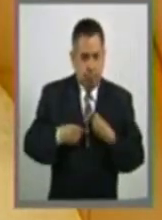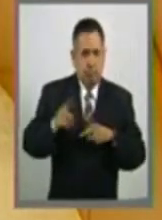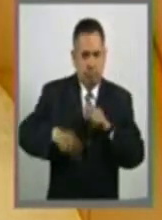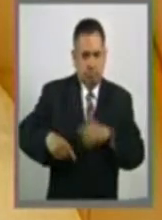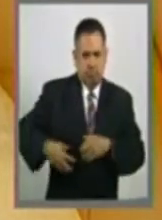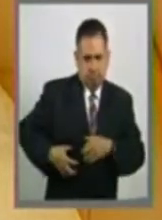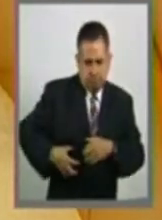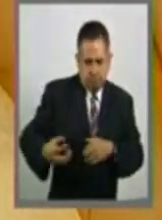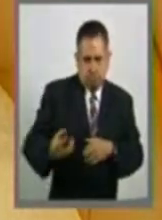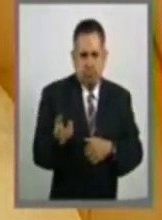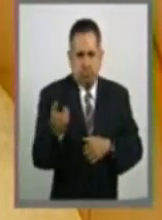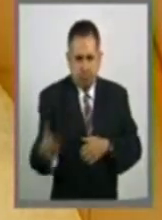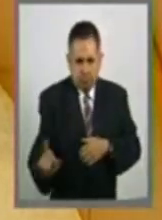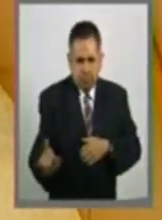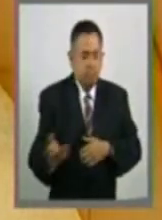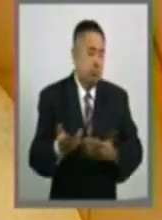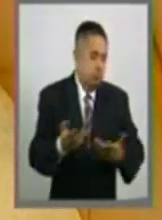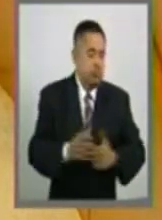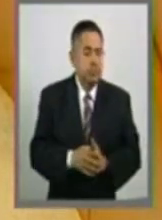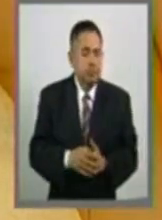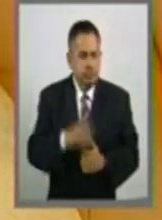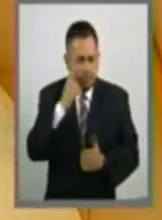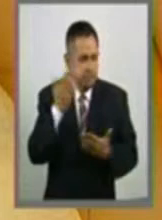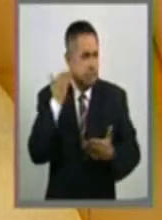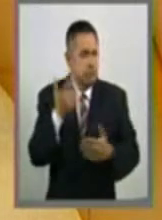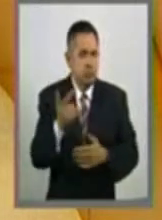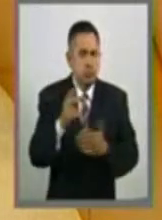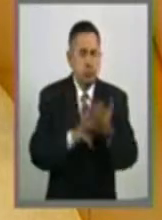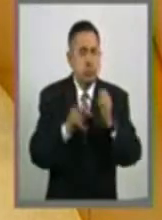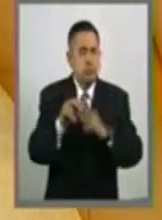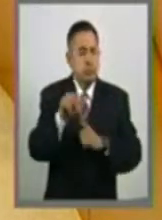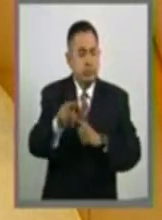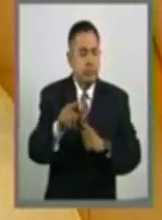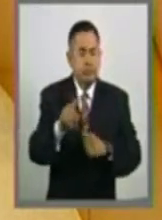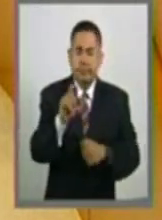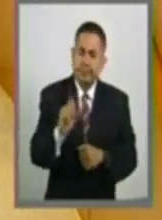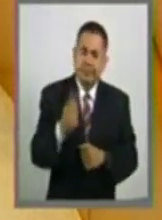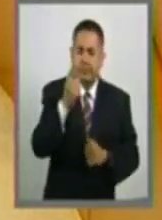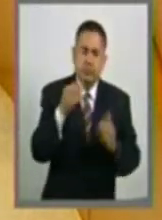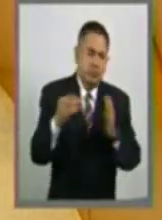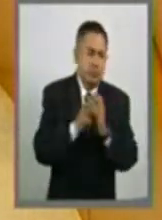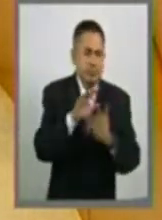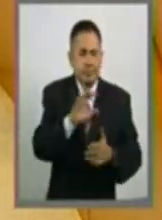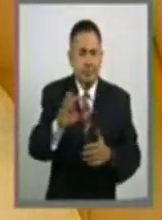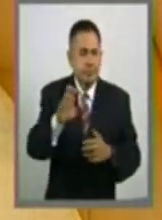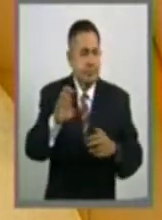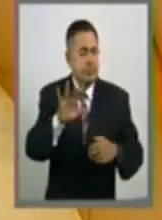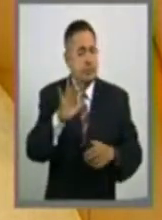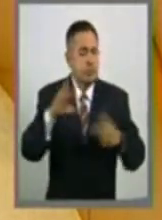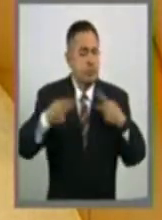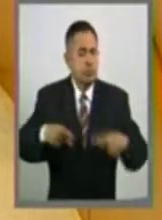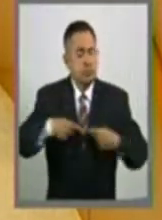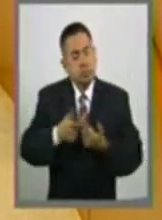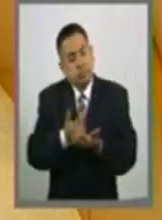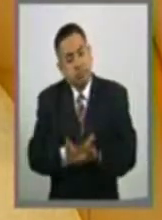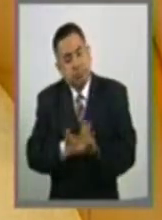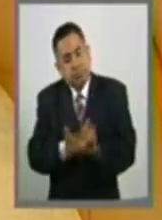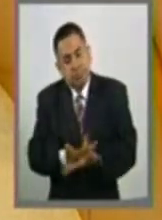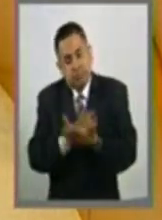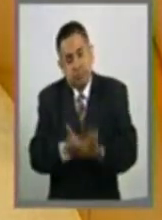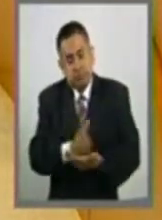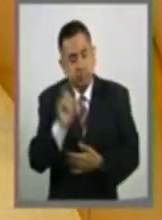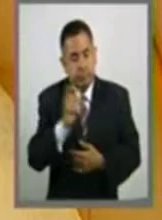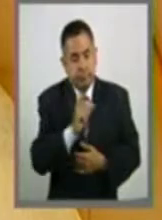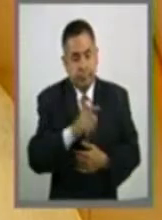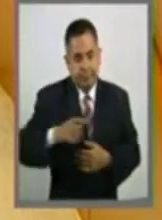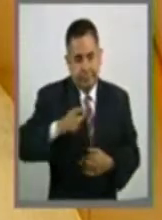CENTRA, a julio de 2017, sumaban más de 21.550 personas en espera de un trasplante